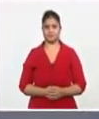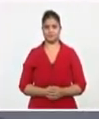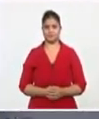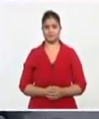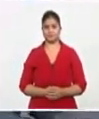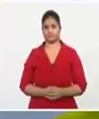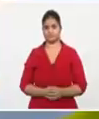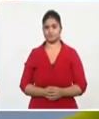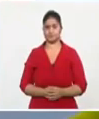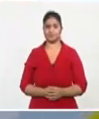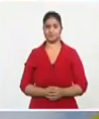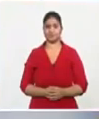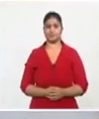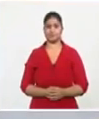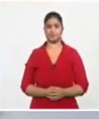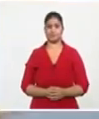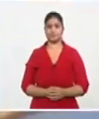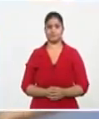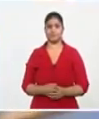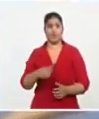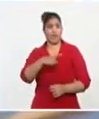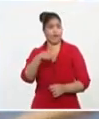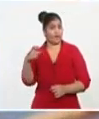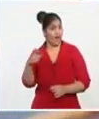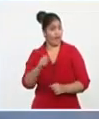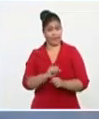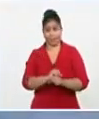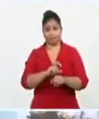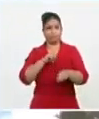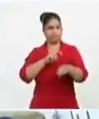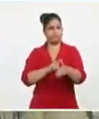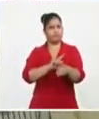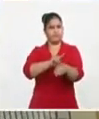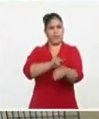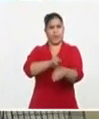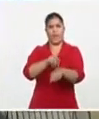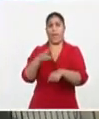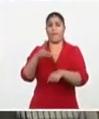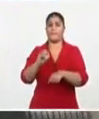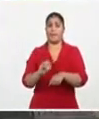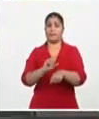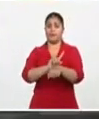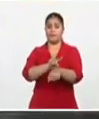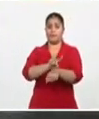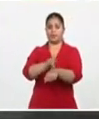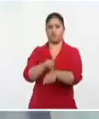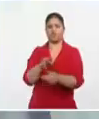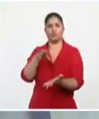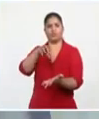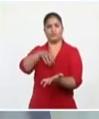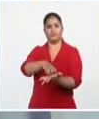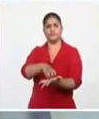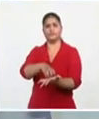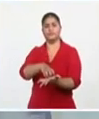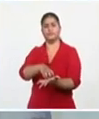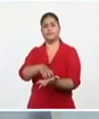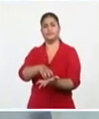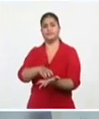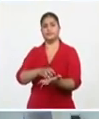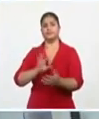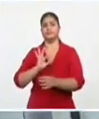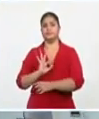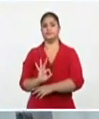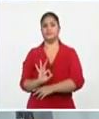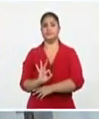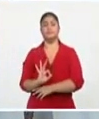En menos de 20 minutos y tras la ruta de Abdala llegamos al Cobre, uno de los sitios religiosos más